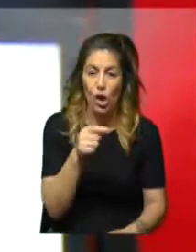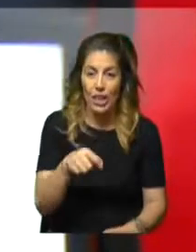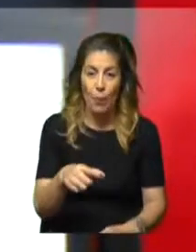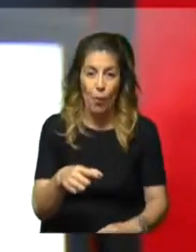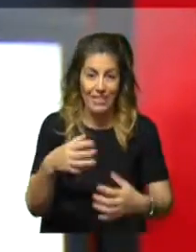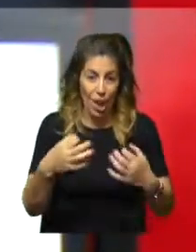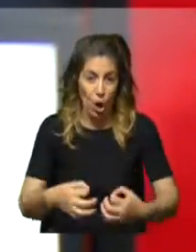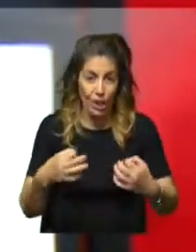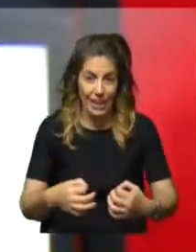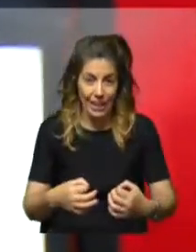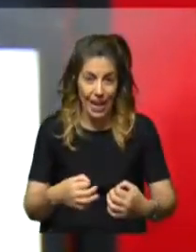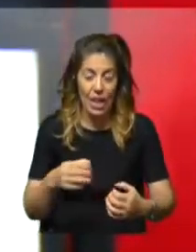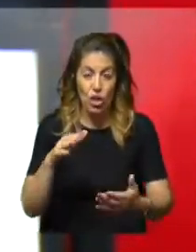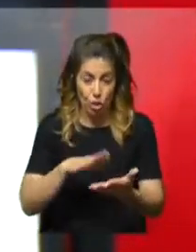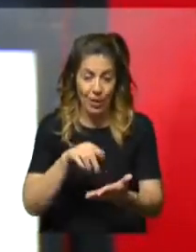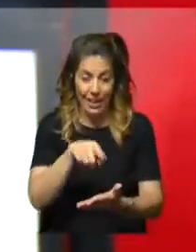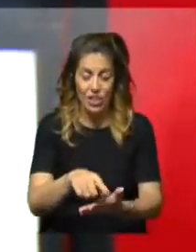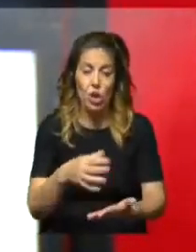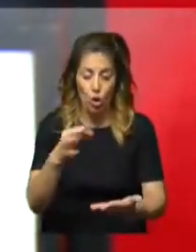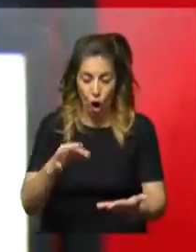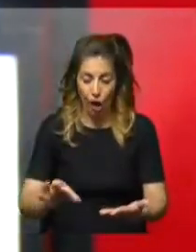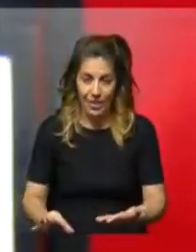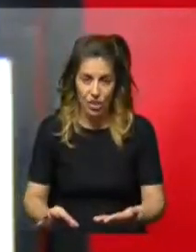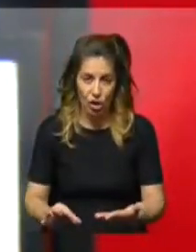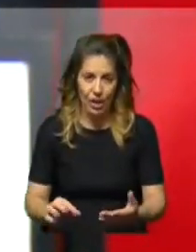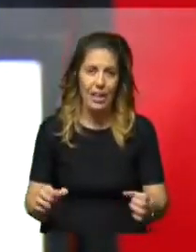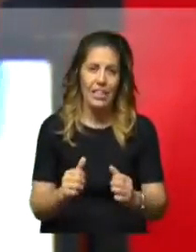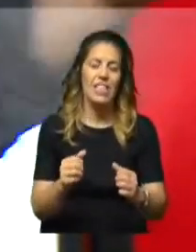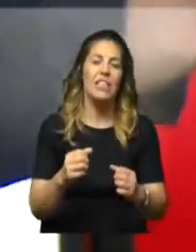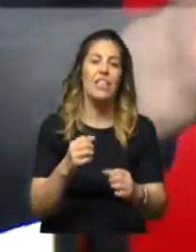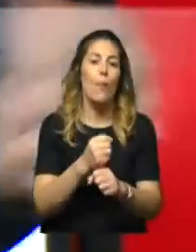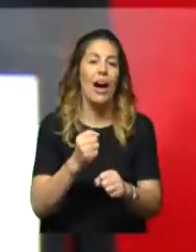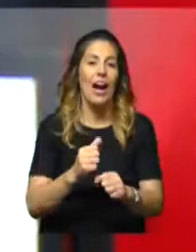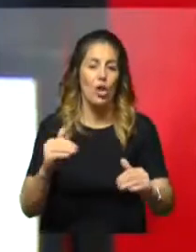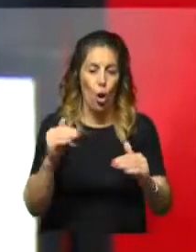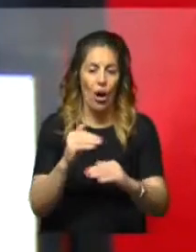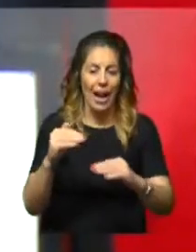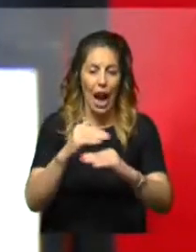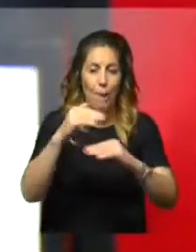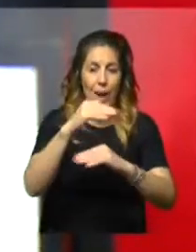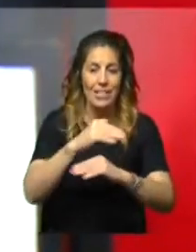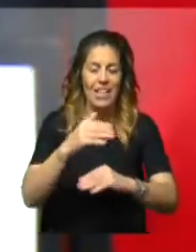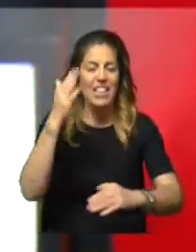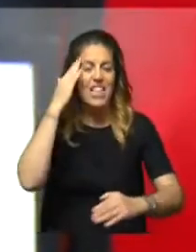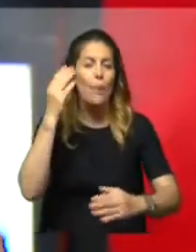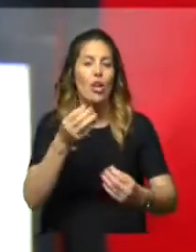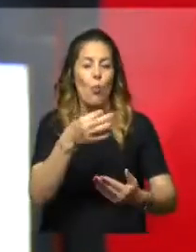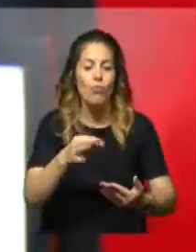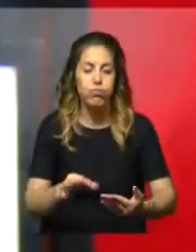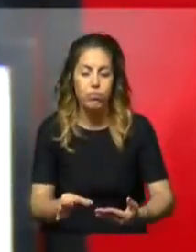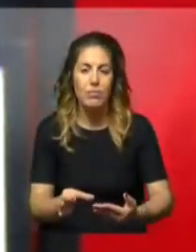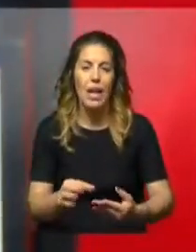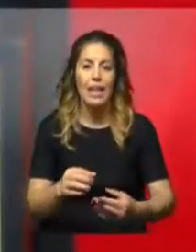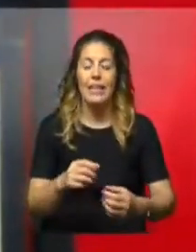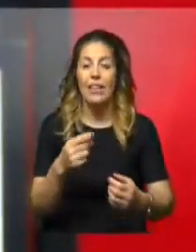el original me hacían correcciones y el hecho de trabajar con capas y Sabiendo por dónde podía venir la corrección y tenía que resolver en